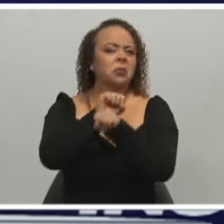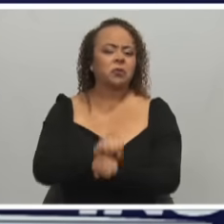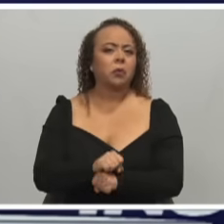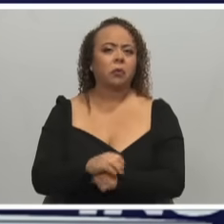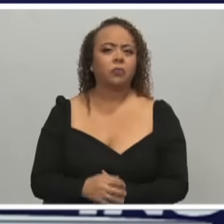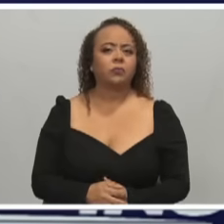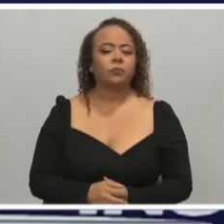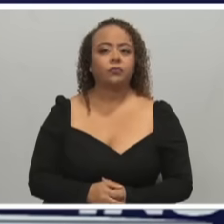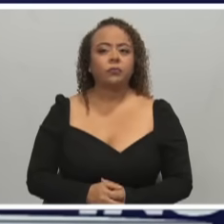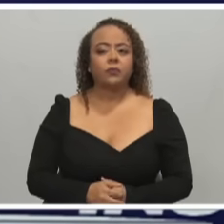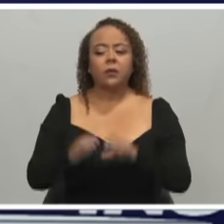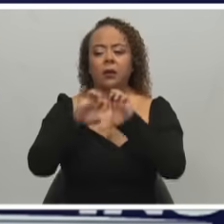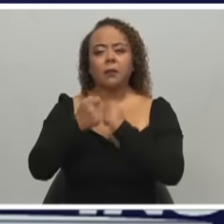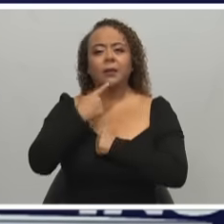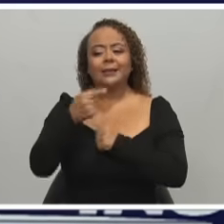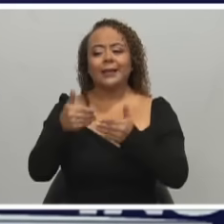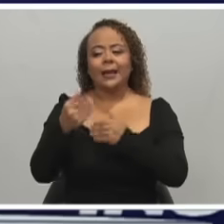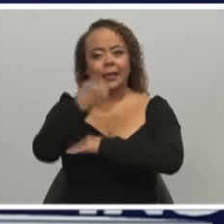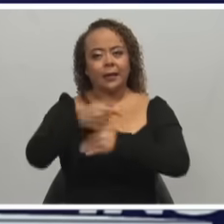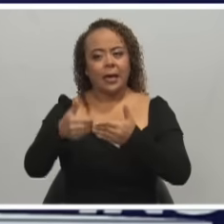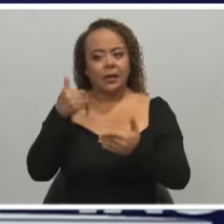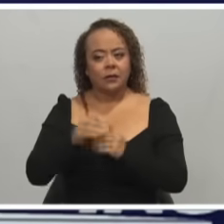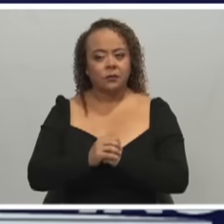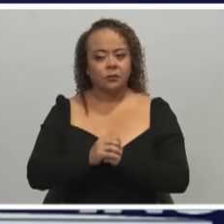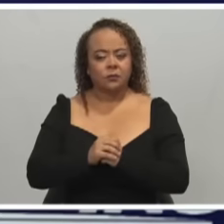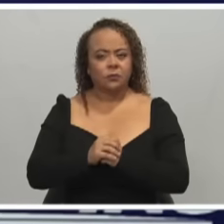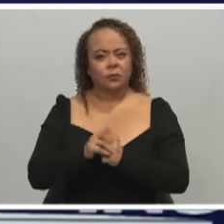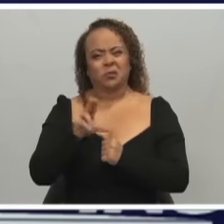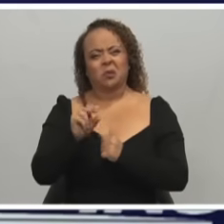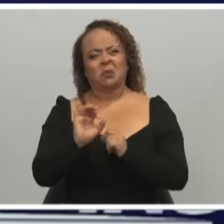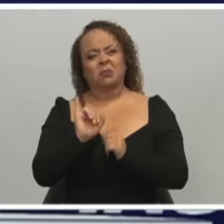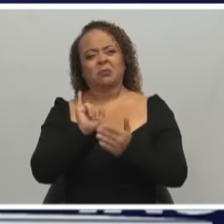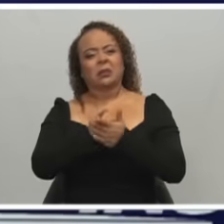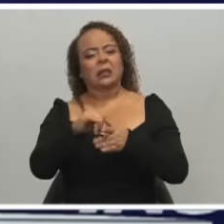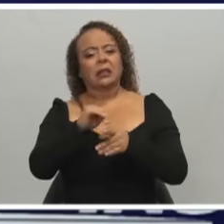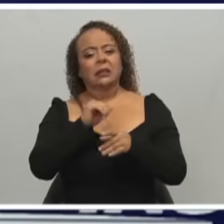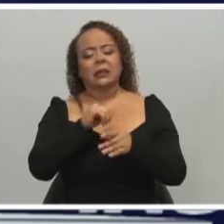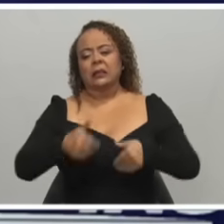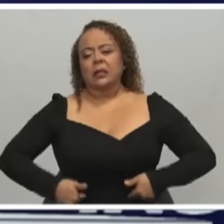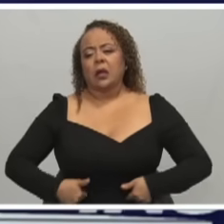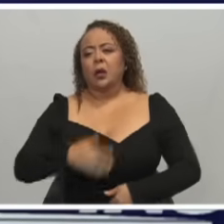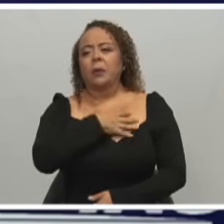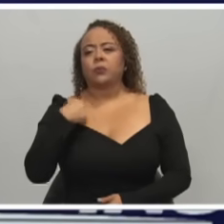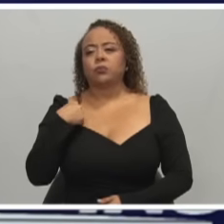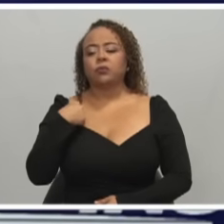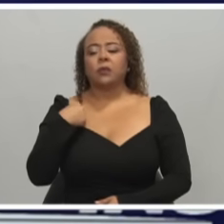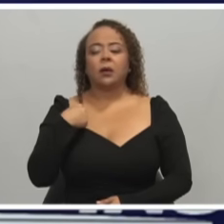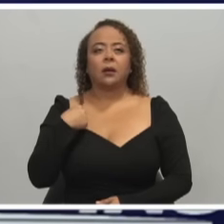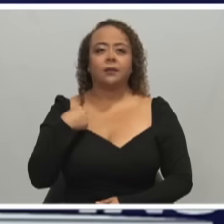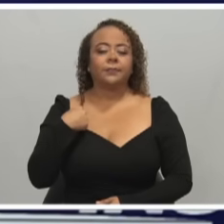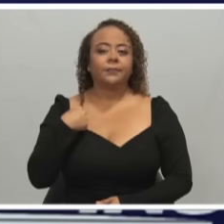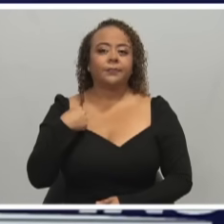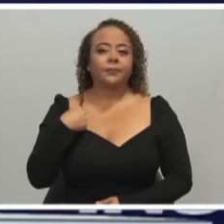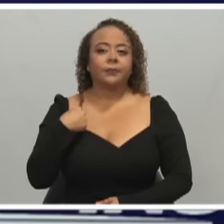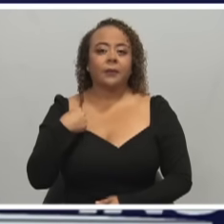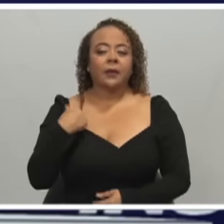acostumbro al equipo darlo el día anterior no no no no no soy ese entrenador que me gusta llevarme la